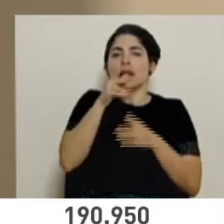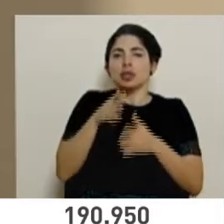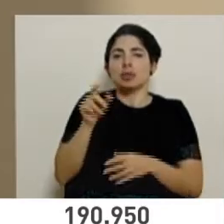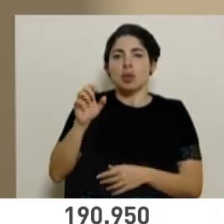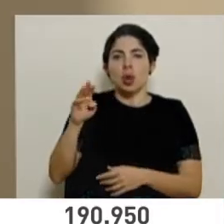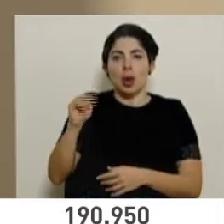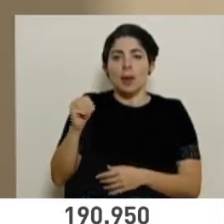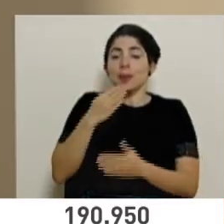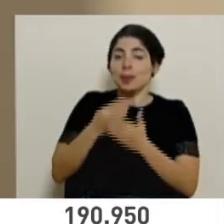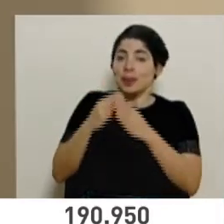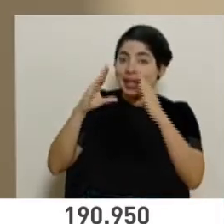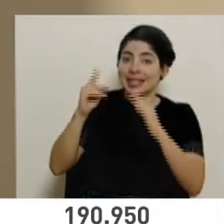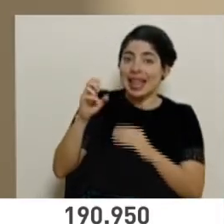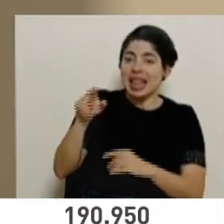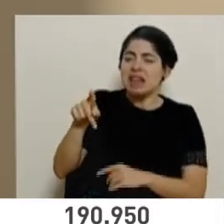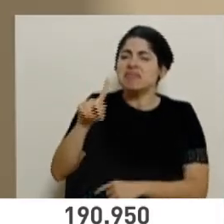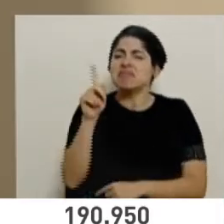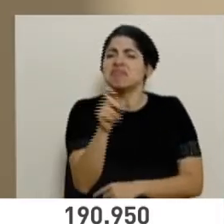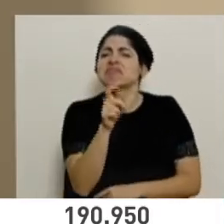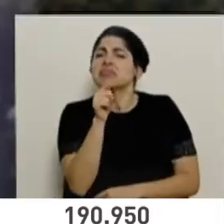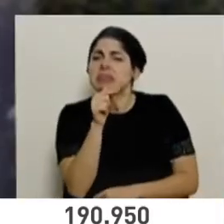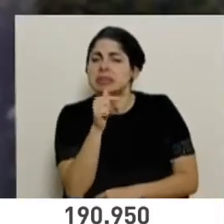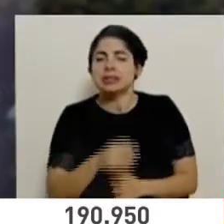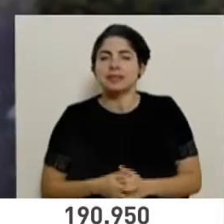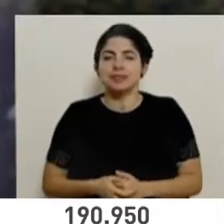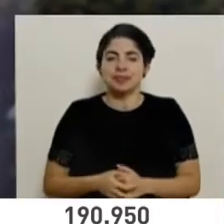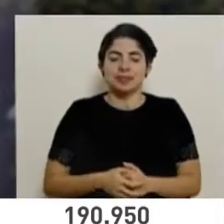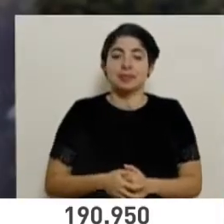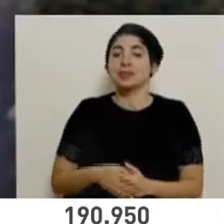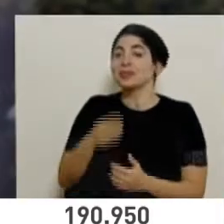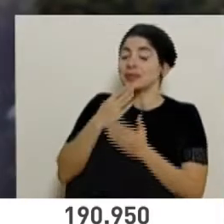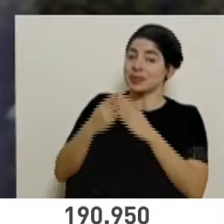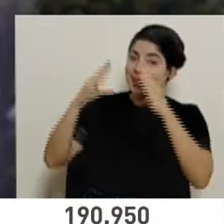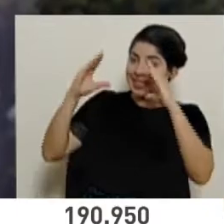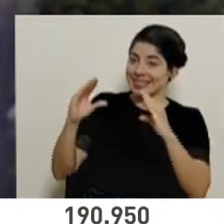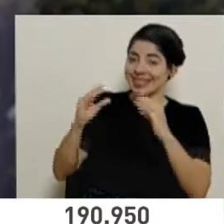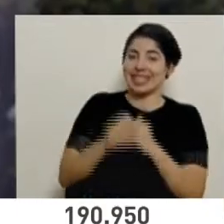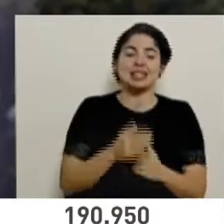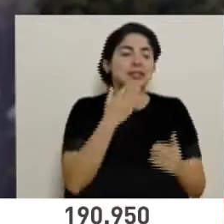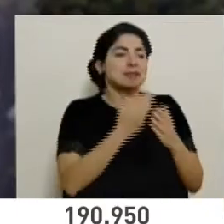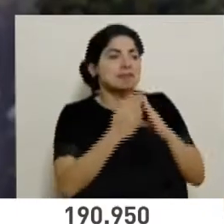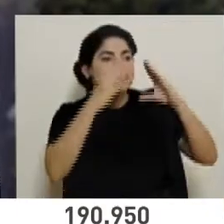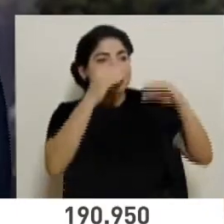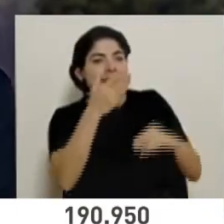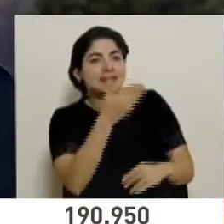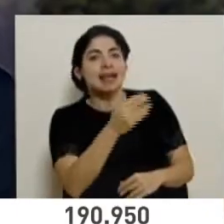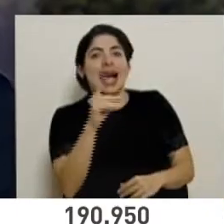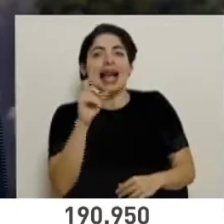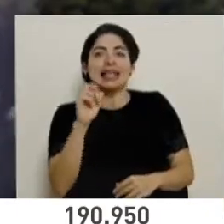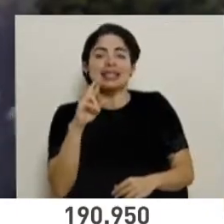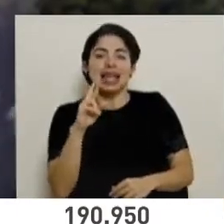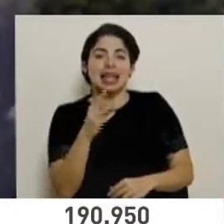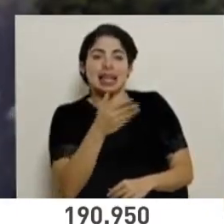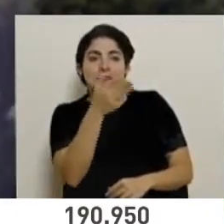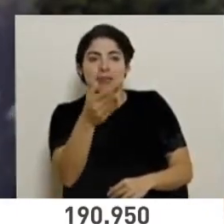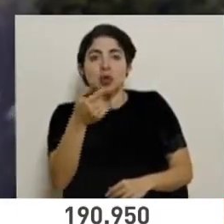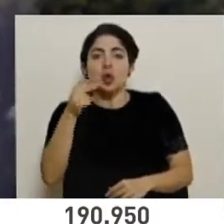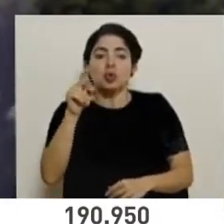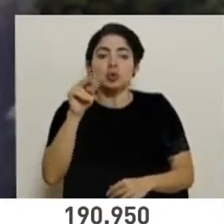buenas tardes, don Edgar. ¿A quién va dirigida su consulta? Muy buenas tardes a don Alexander, a